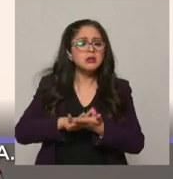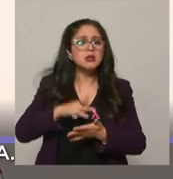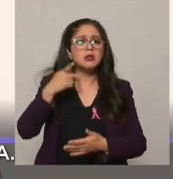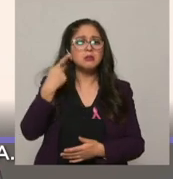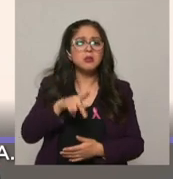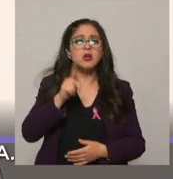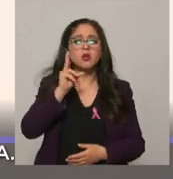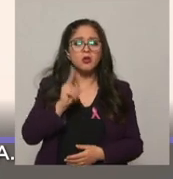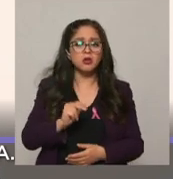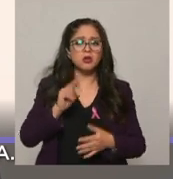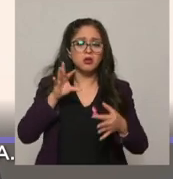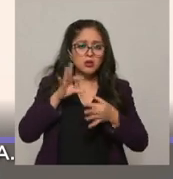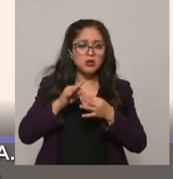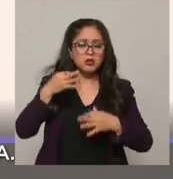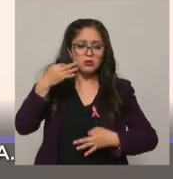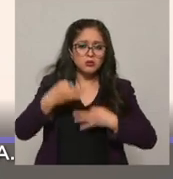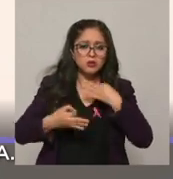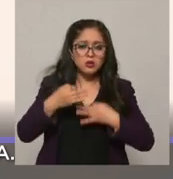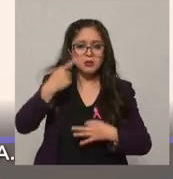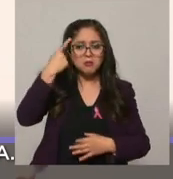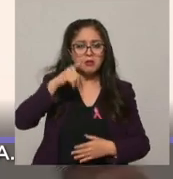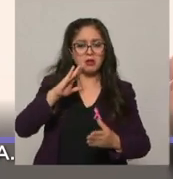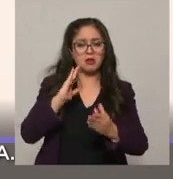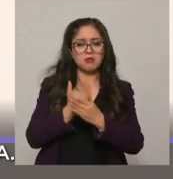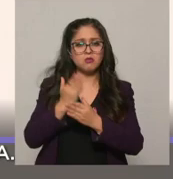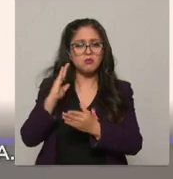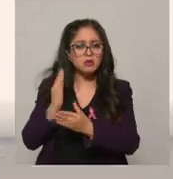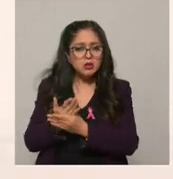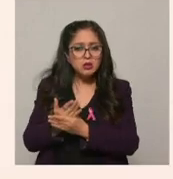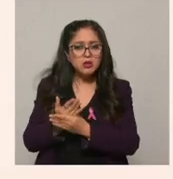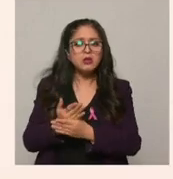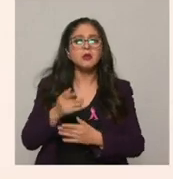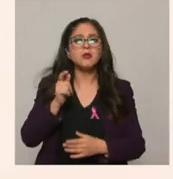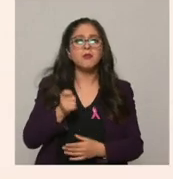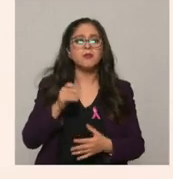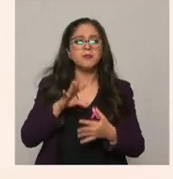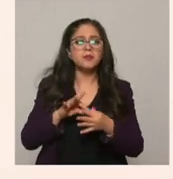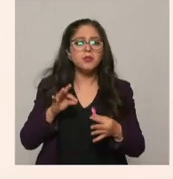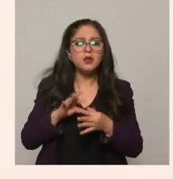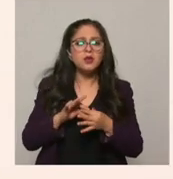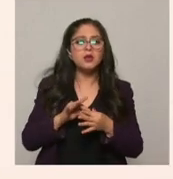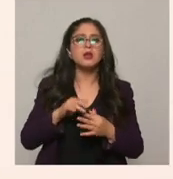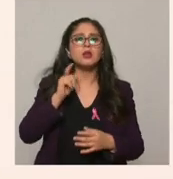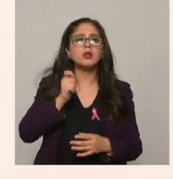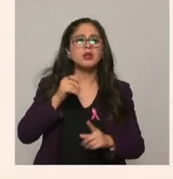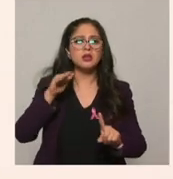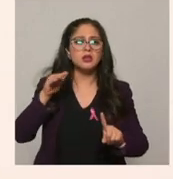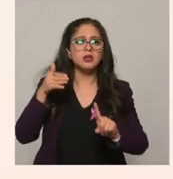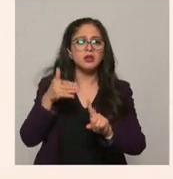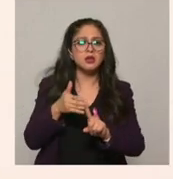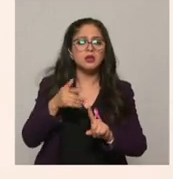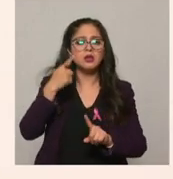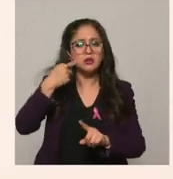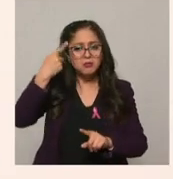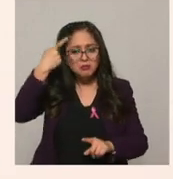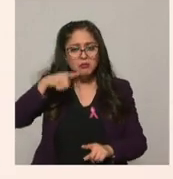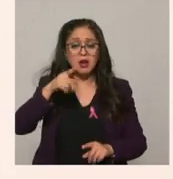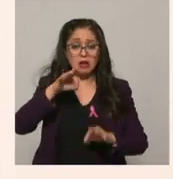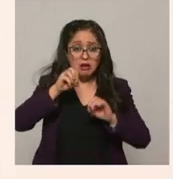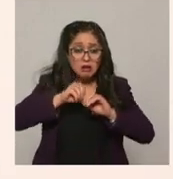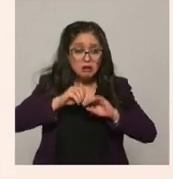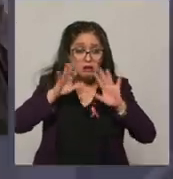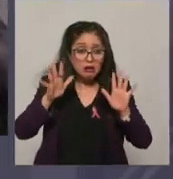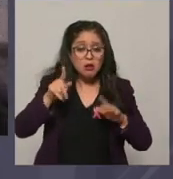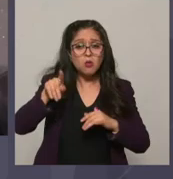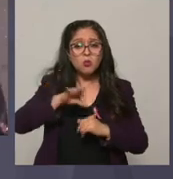una garantía para poder judicializar esta carpeta, ya que como no tienen una perspectiva de género clara, de hecho en la última reunión